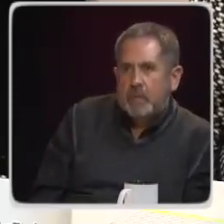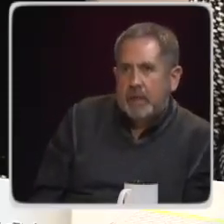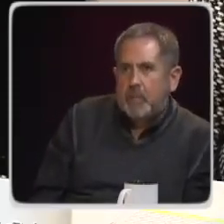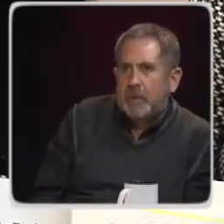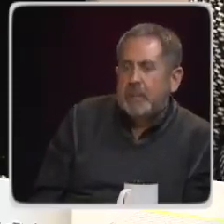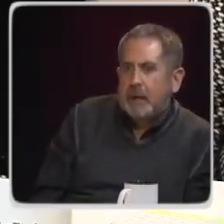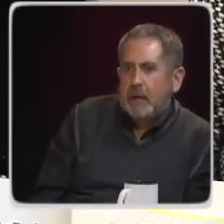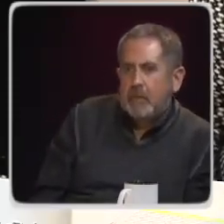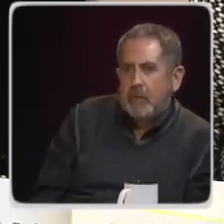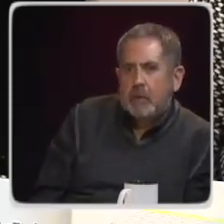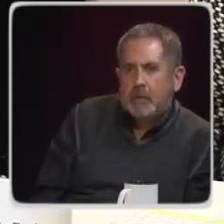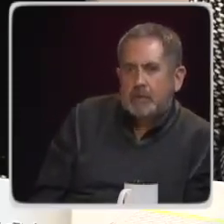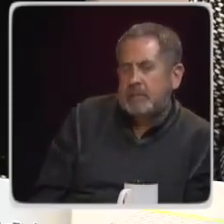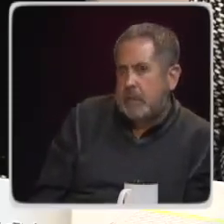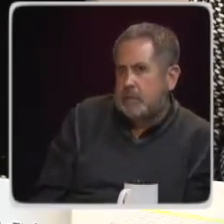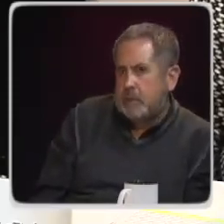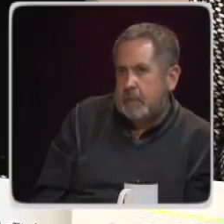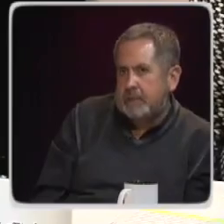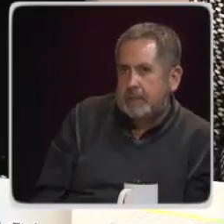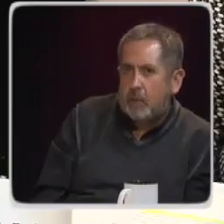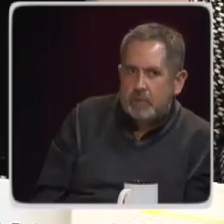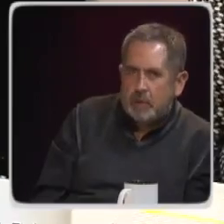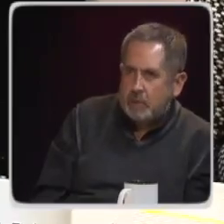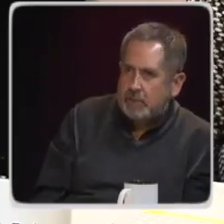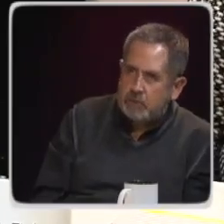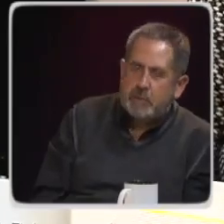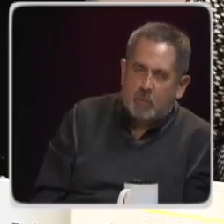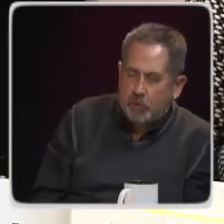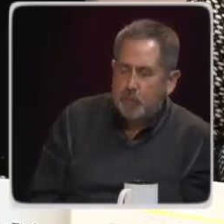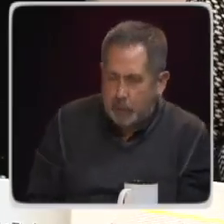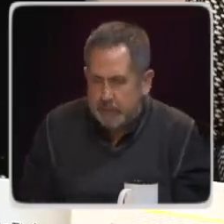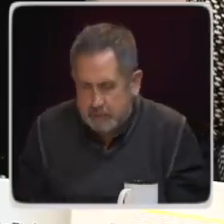Suprema Corte de Justicia, porque nos llegaron varias iniciativas de